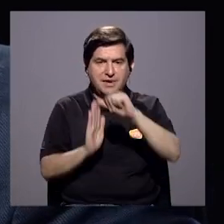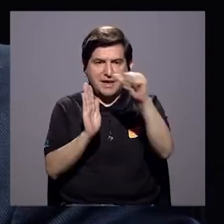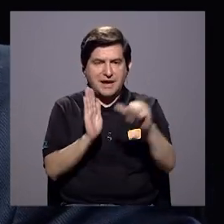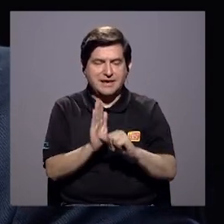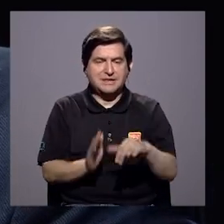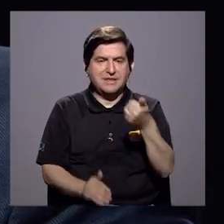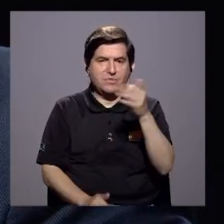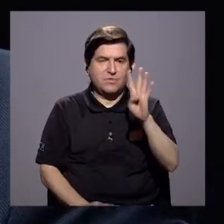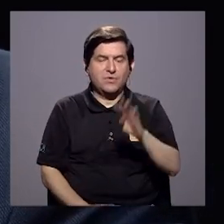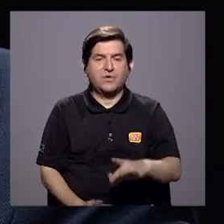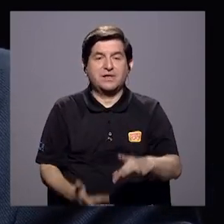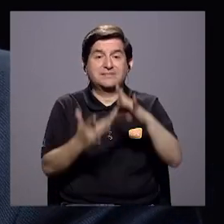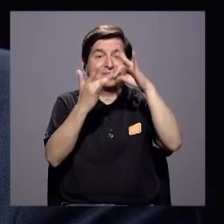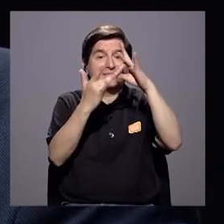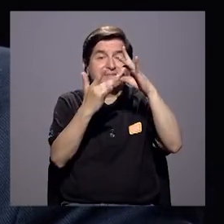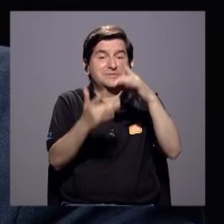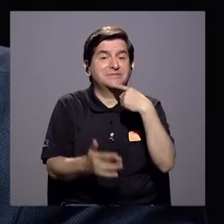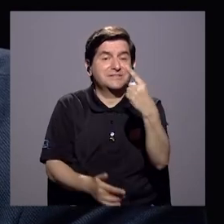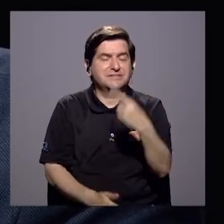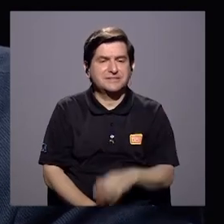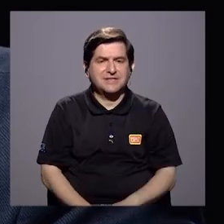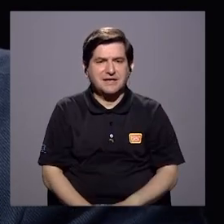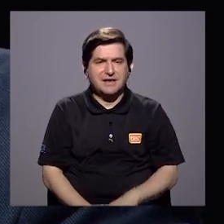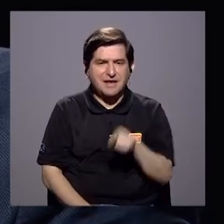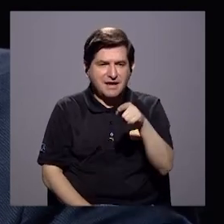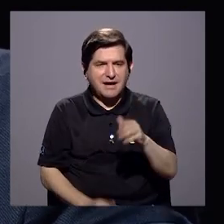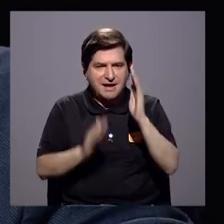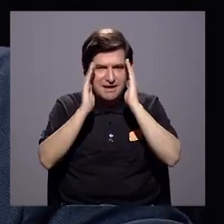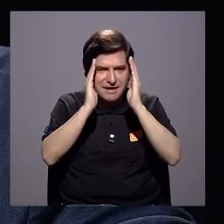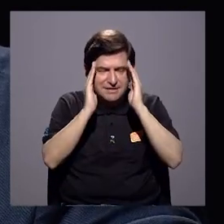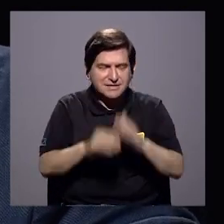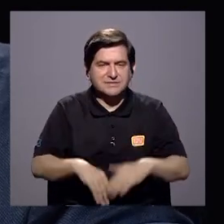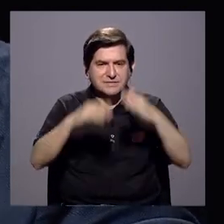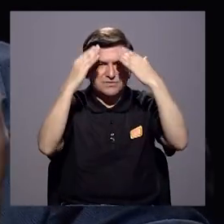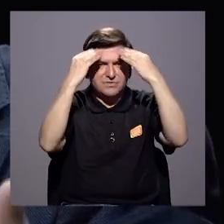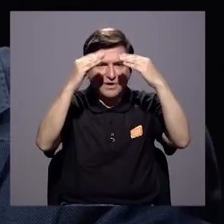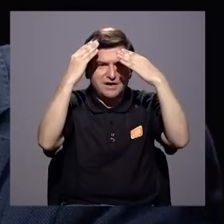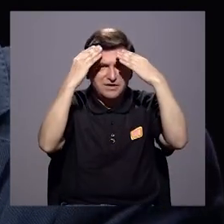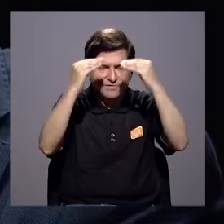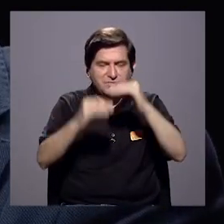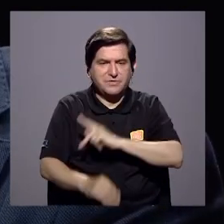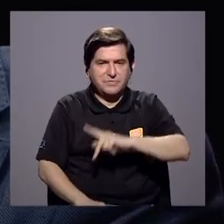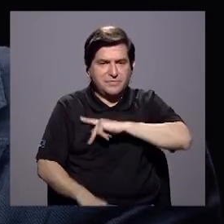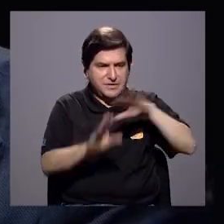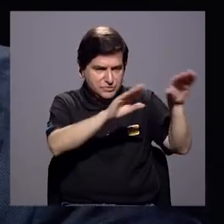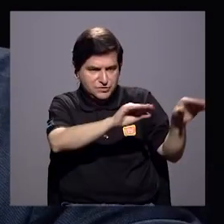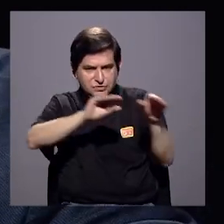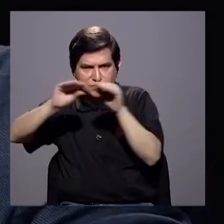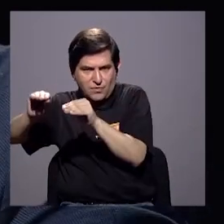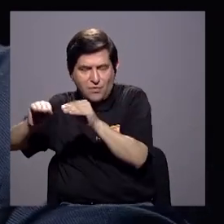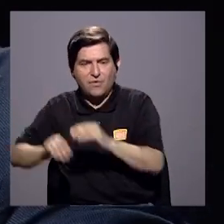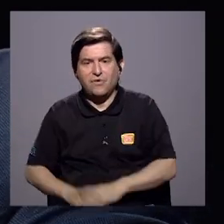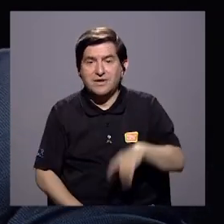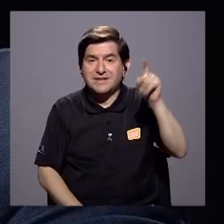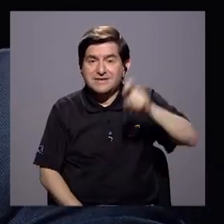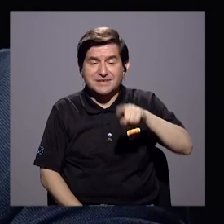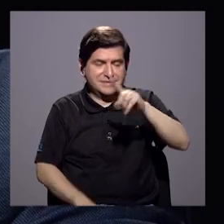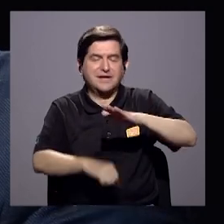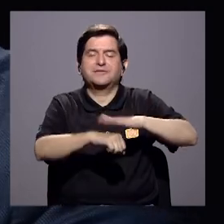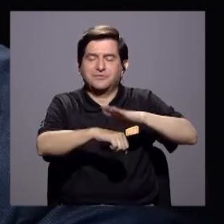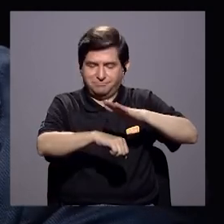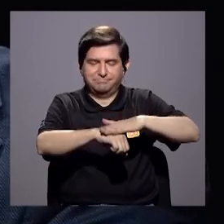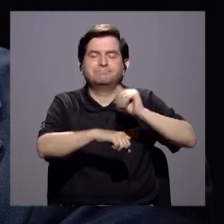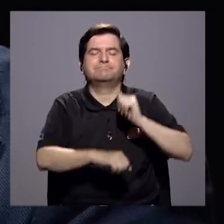especial que viene indicar que cuando se dan tratamientos de datos personales estas transferencias de datos personales se requiere este